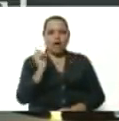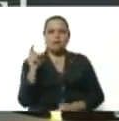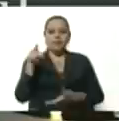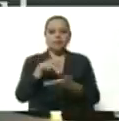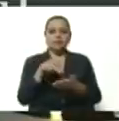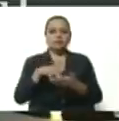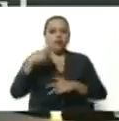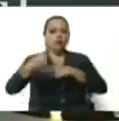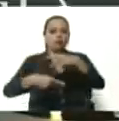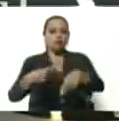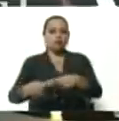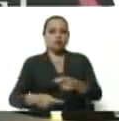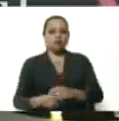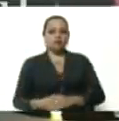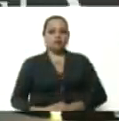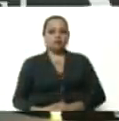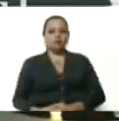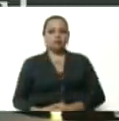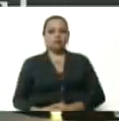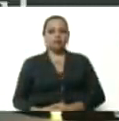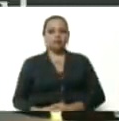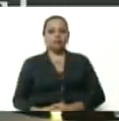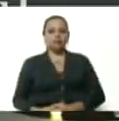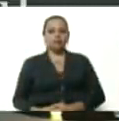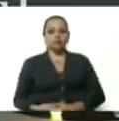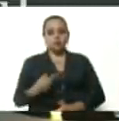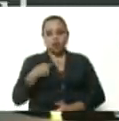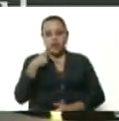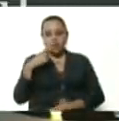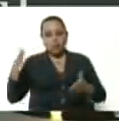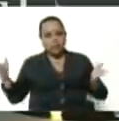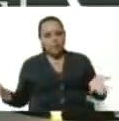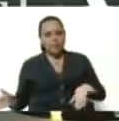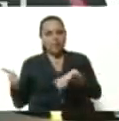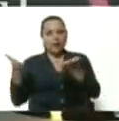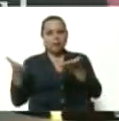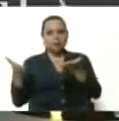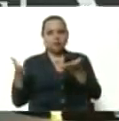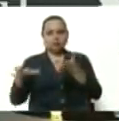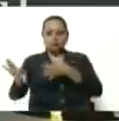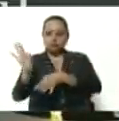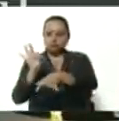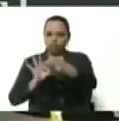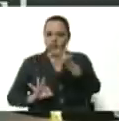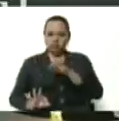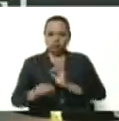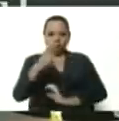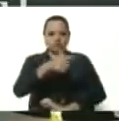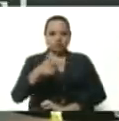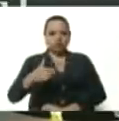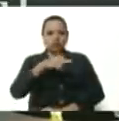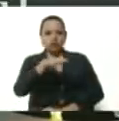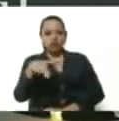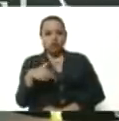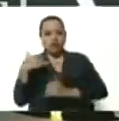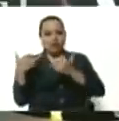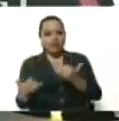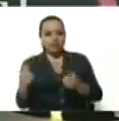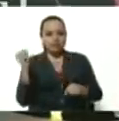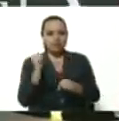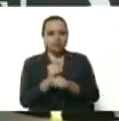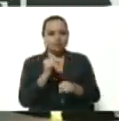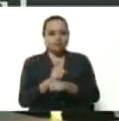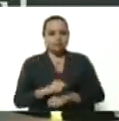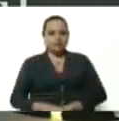este proceso. Bueno, yo digo, vamos a elegir los candidatos, Nosotros ya estamos trabajando por